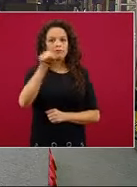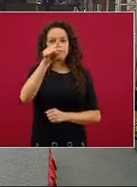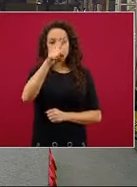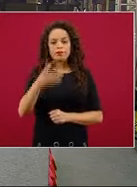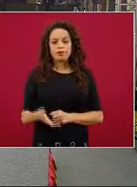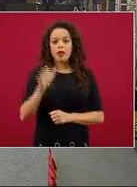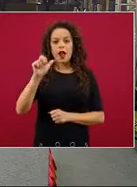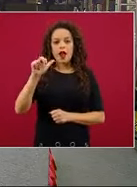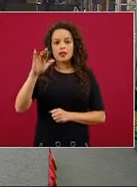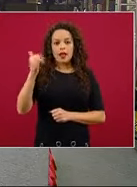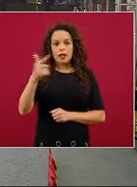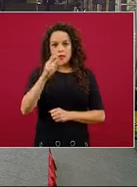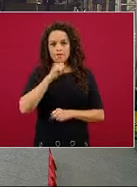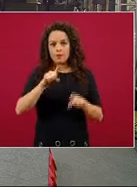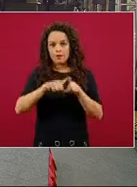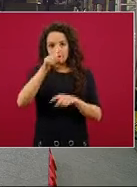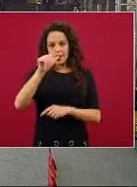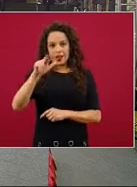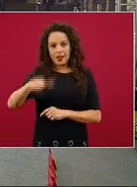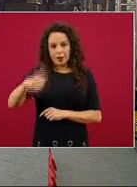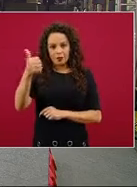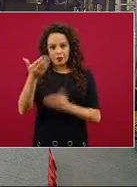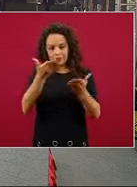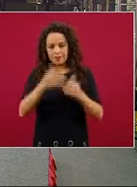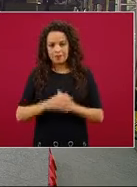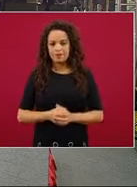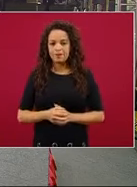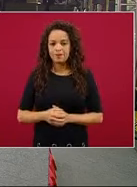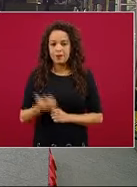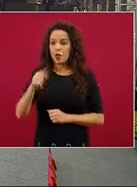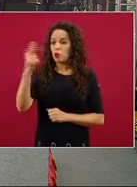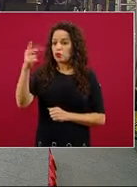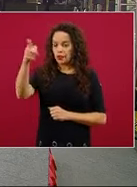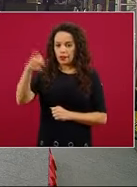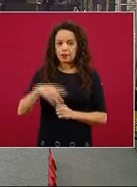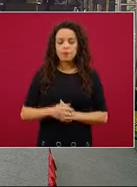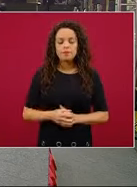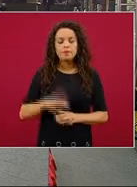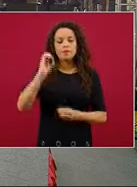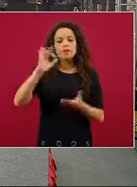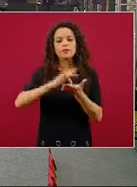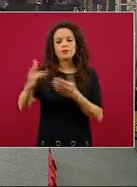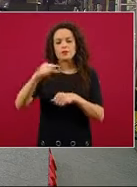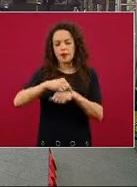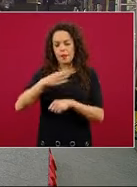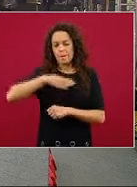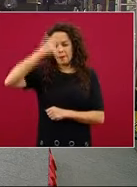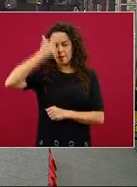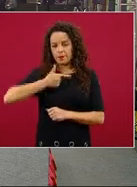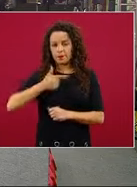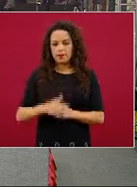Araceli Aranday, de Canal 11, que hace mucho no le damos la palabra. Y usted también. Gracias, doctor. Buenas noches. Tengo dos preguntas.